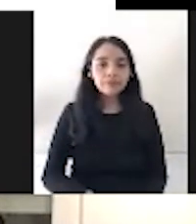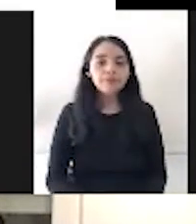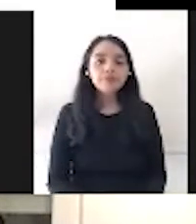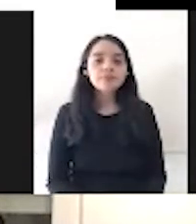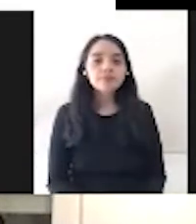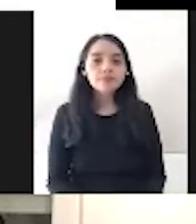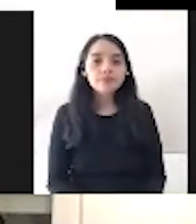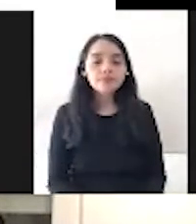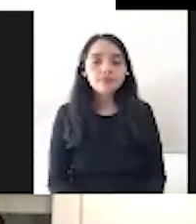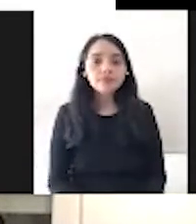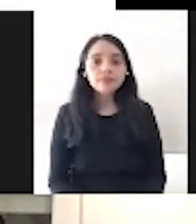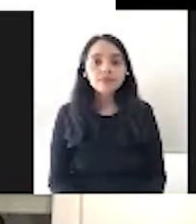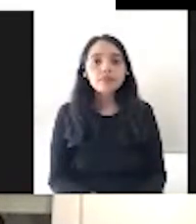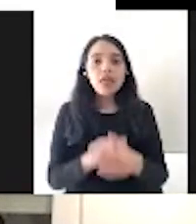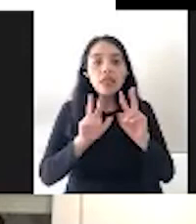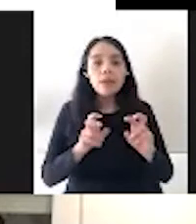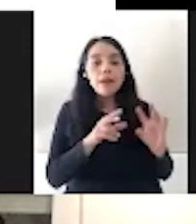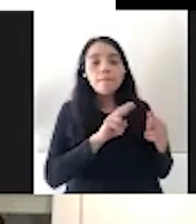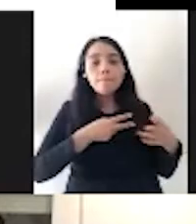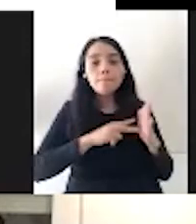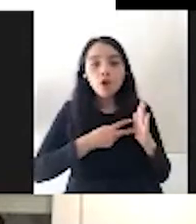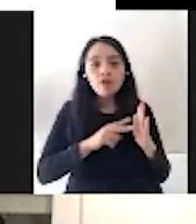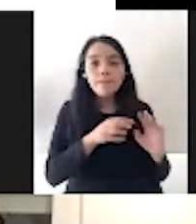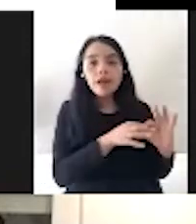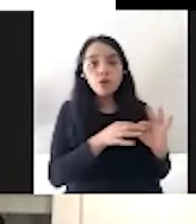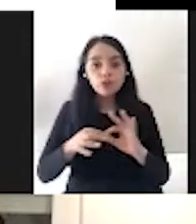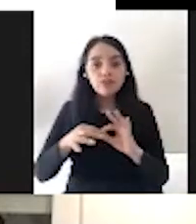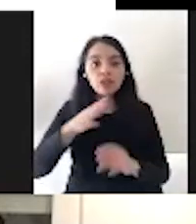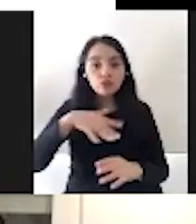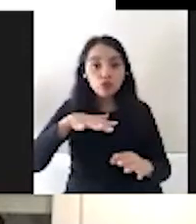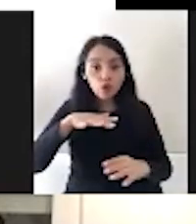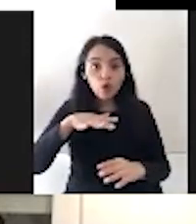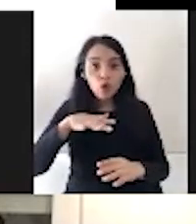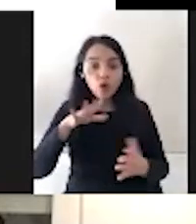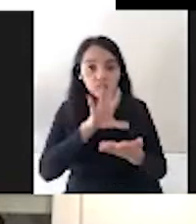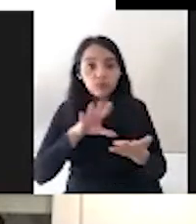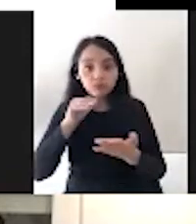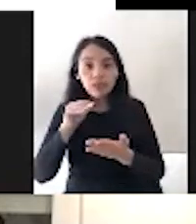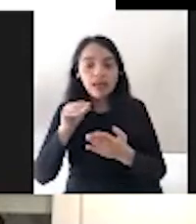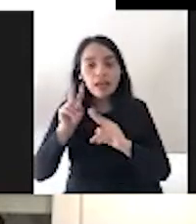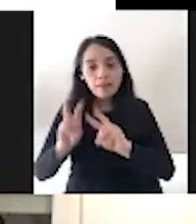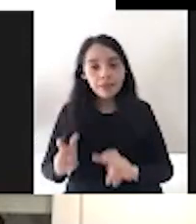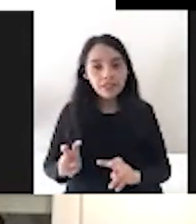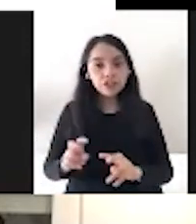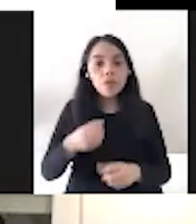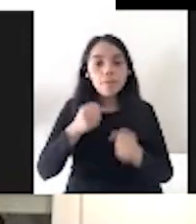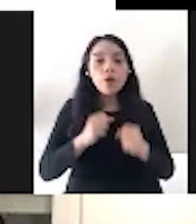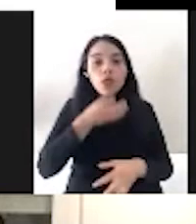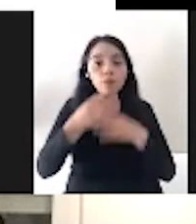En cuanto al problema y la justificación en la cual nos basamos el estudio, podemos decir por un lado que en el contexto